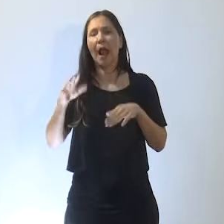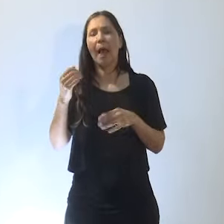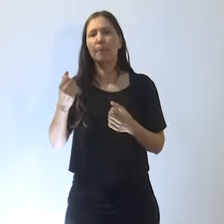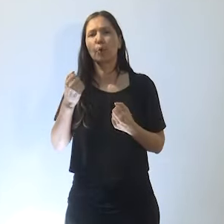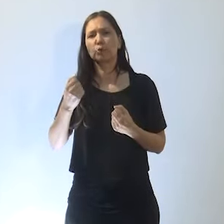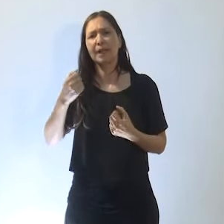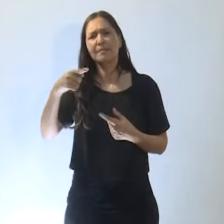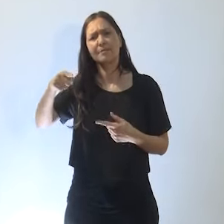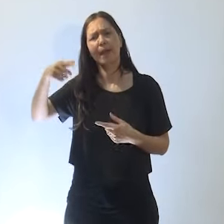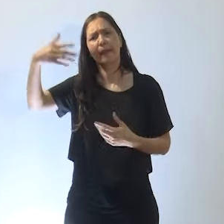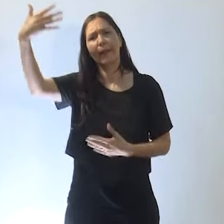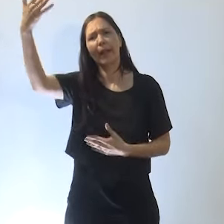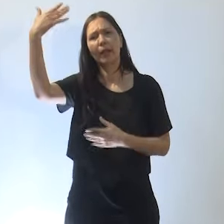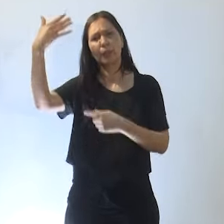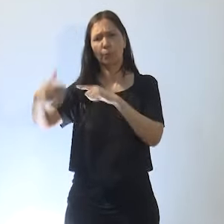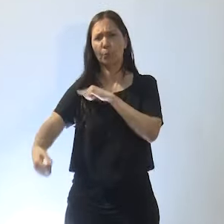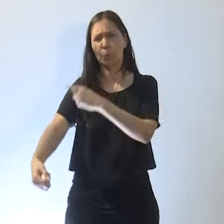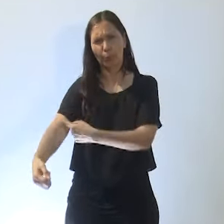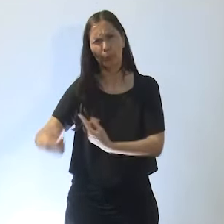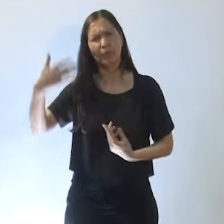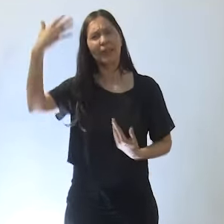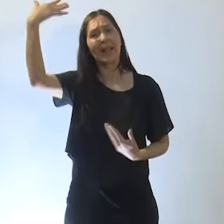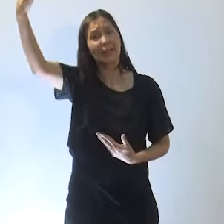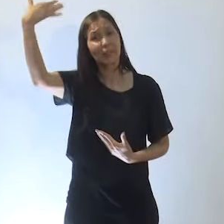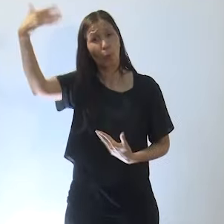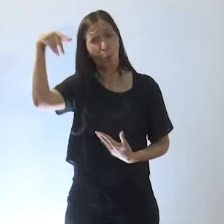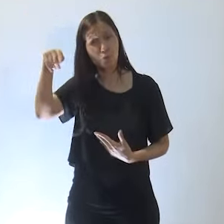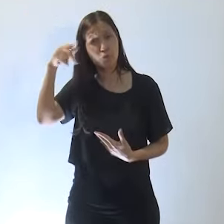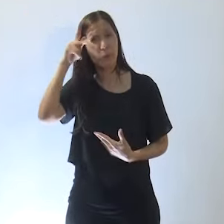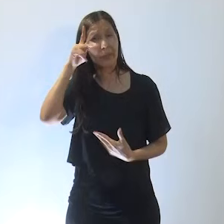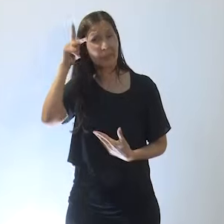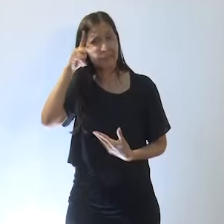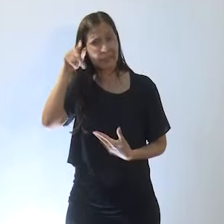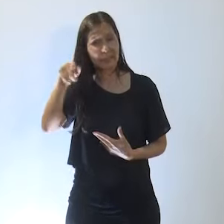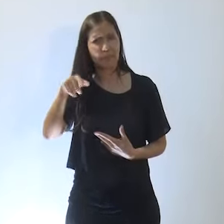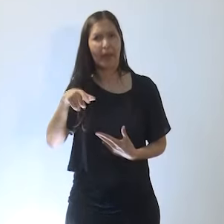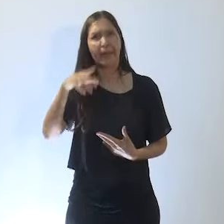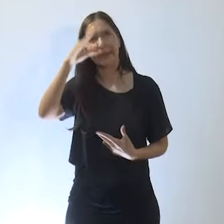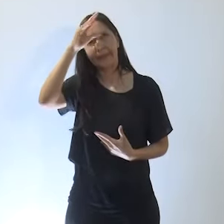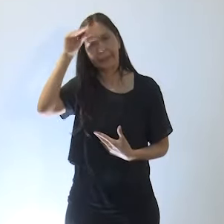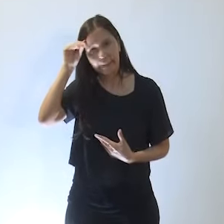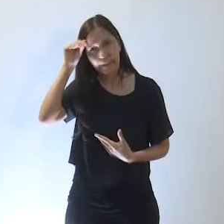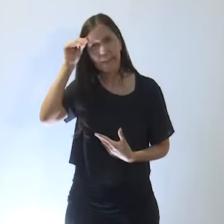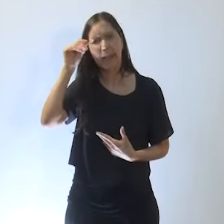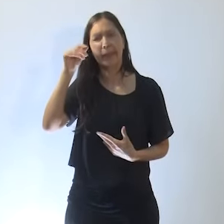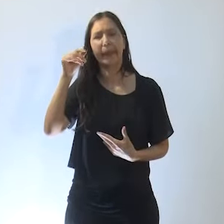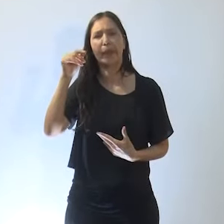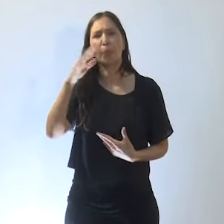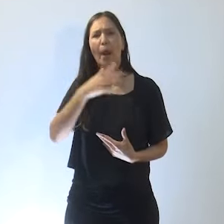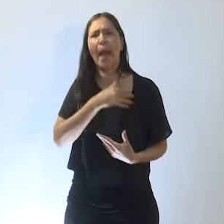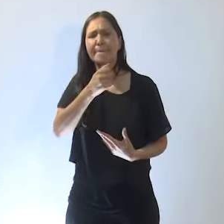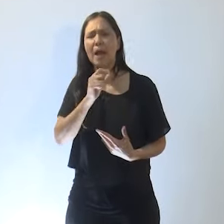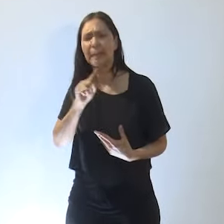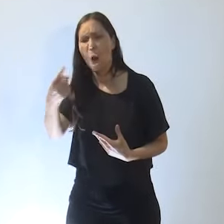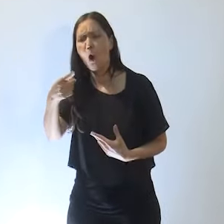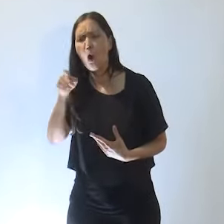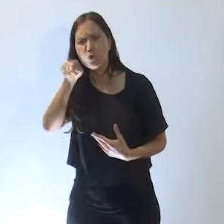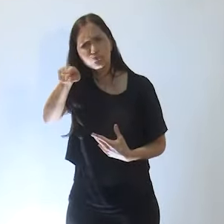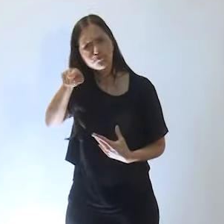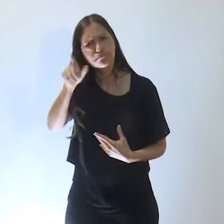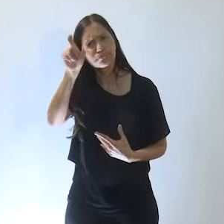de kisnerista en los años de Cristina la patria ha el otro etcétera era un discurso que intentaba